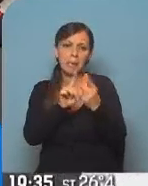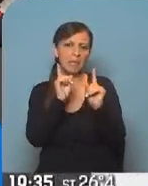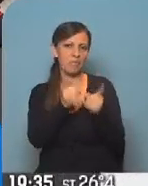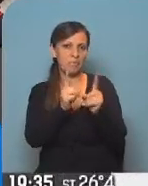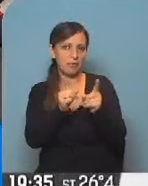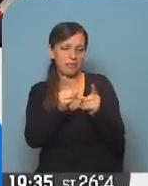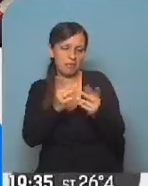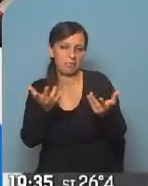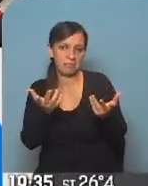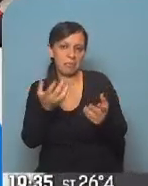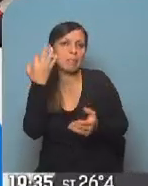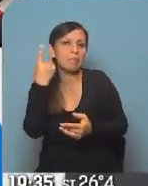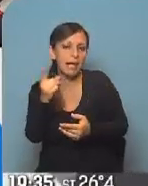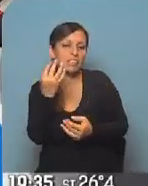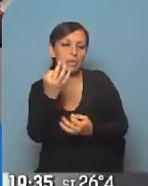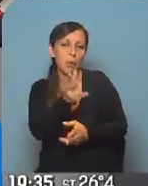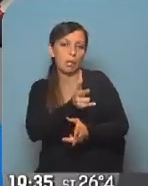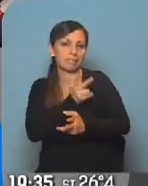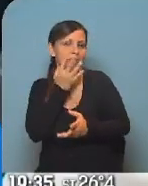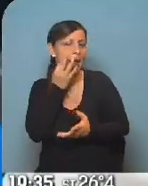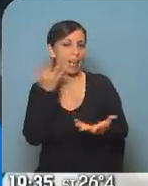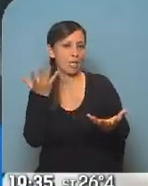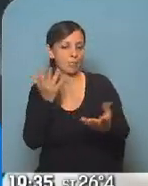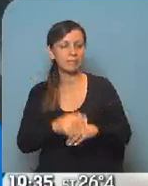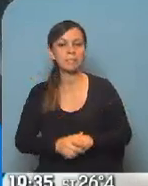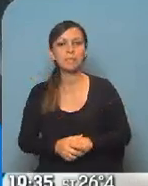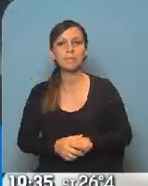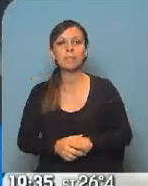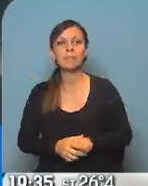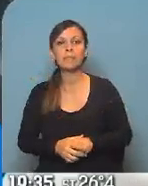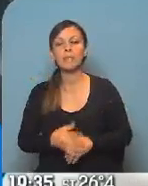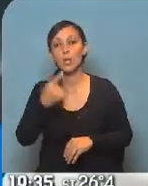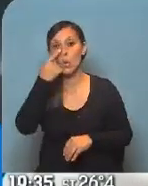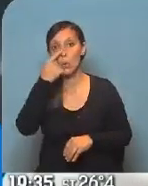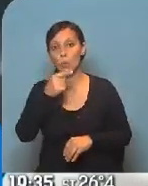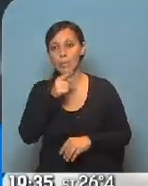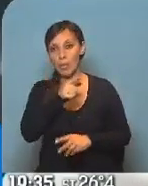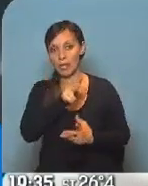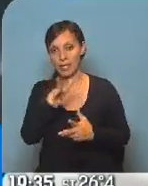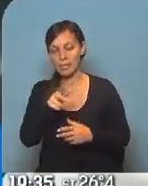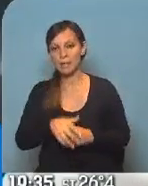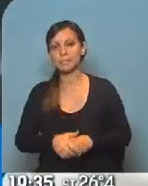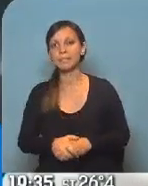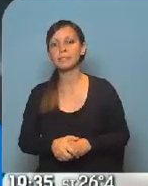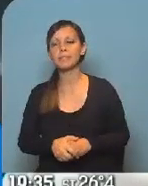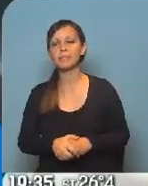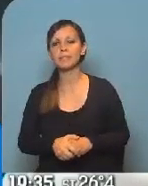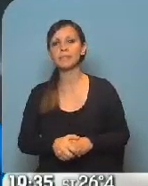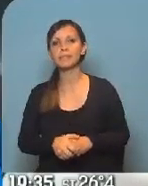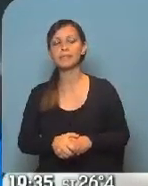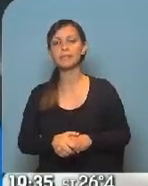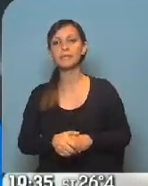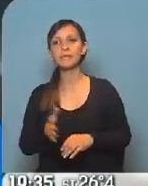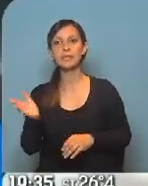ni mucho menos algunas cosas de acuerdos comerciales o demás. Finalmente, Gabriel, bien destacabas al comienzo que fue todo